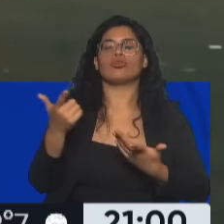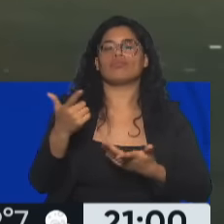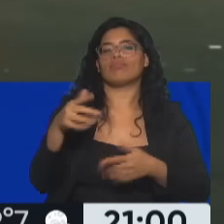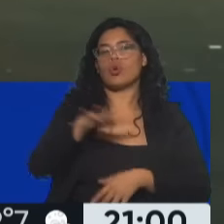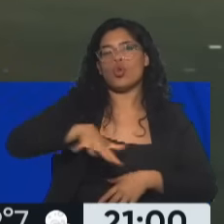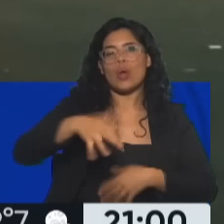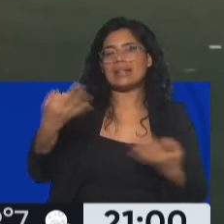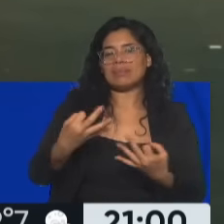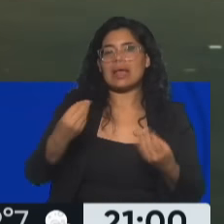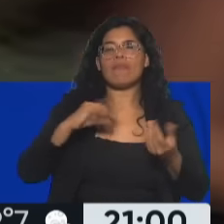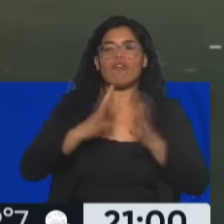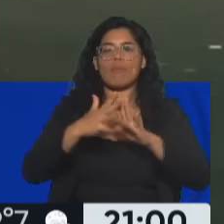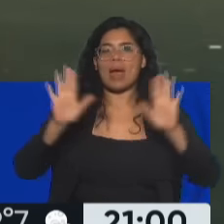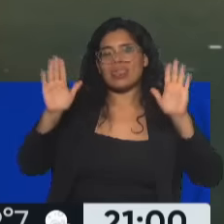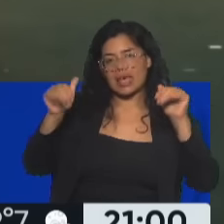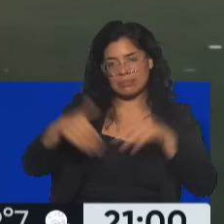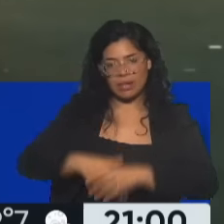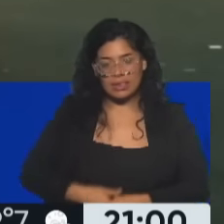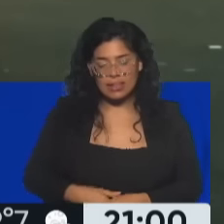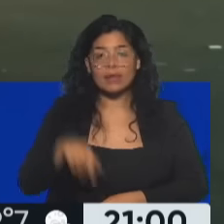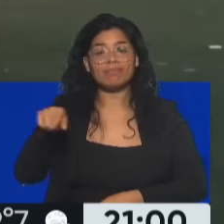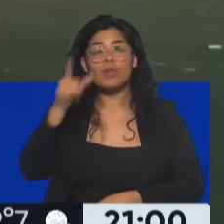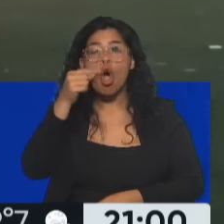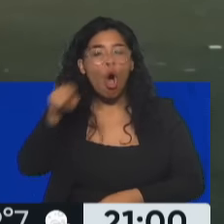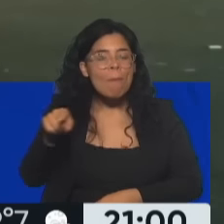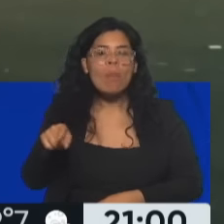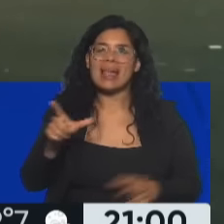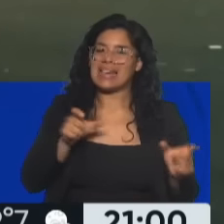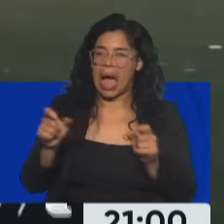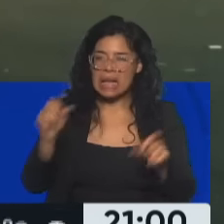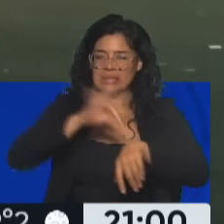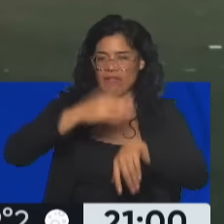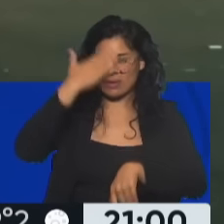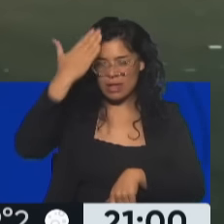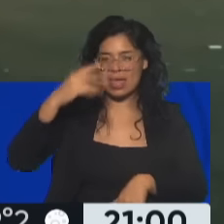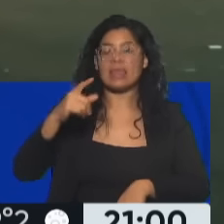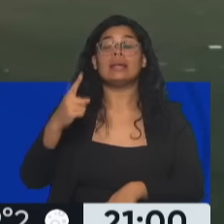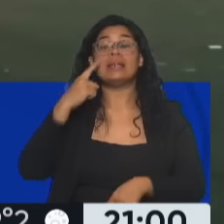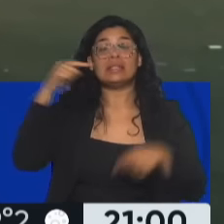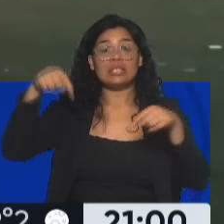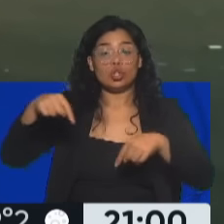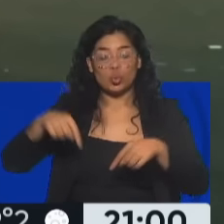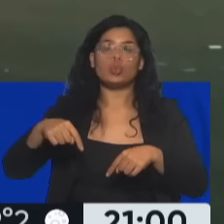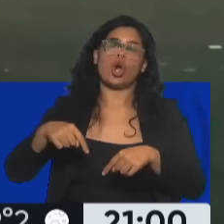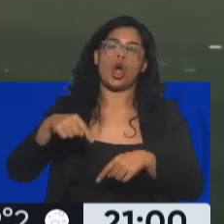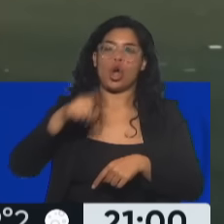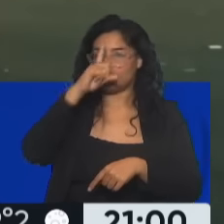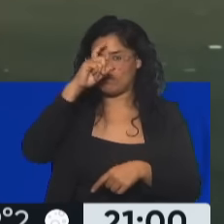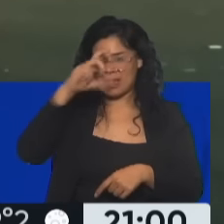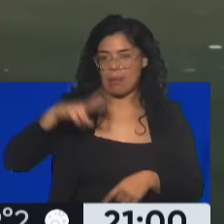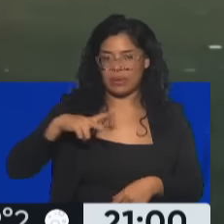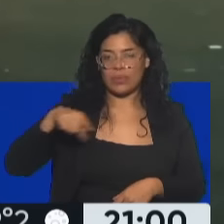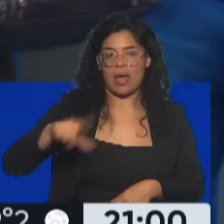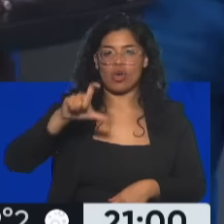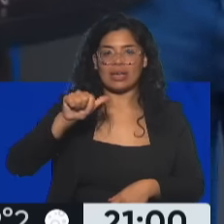este mediodía víctima de cáncer. Él estaba internado en la clínica Callao, fue trasladado directamente hacia aquí cerca de las